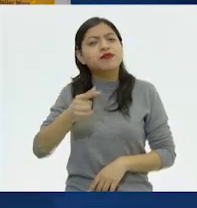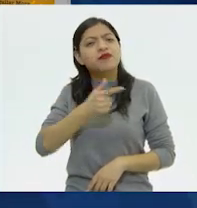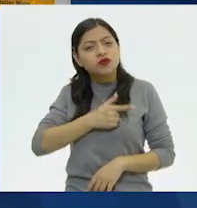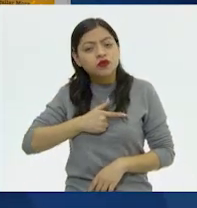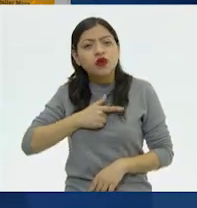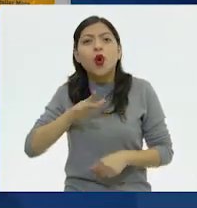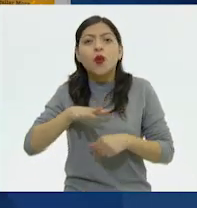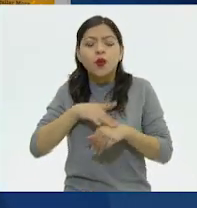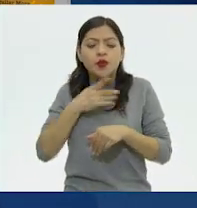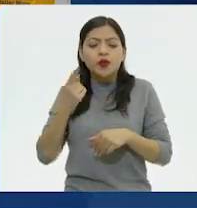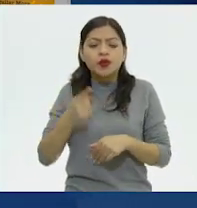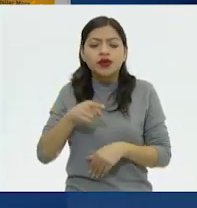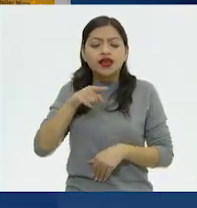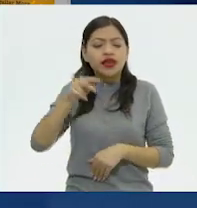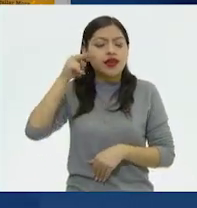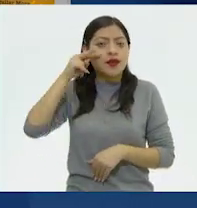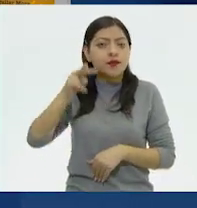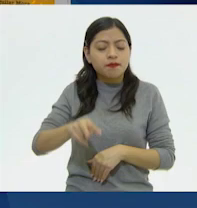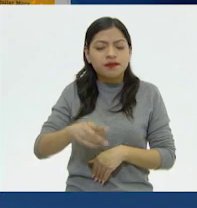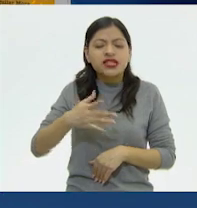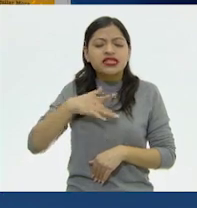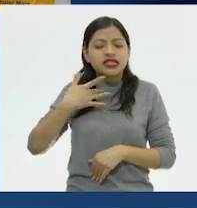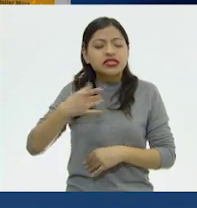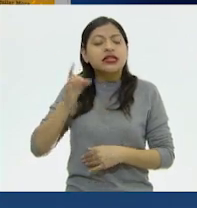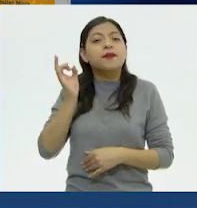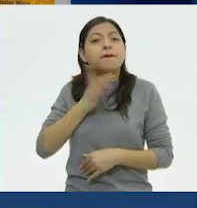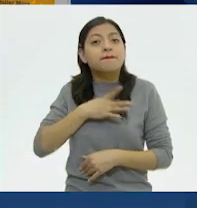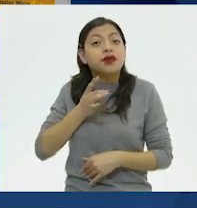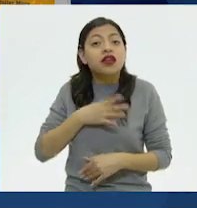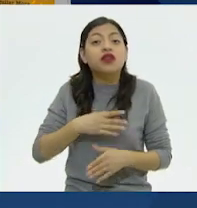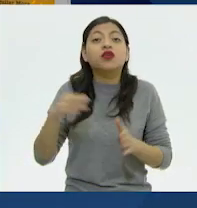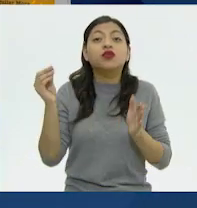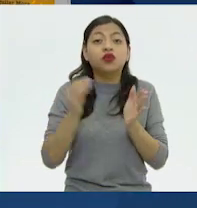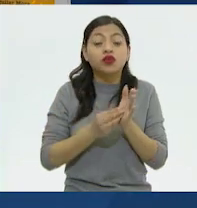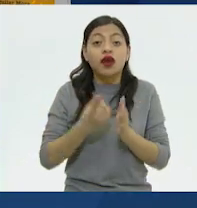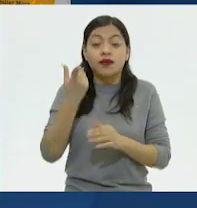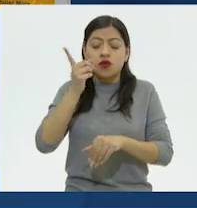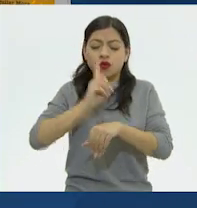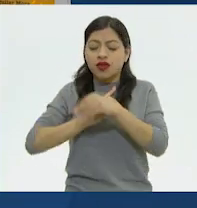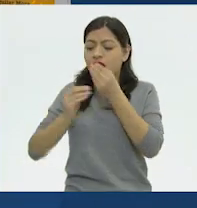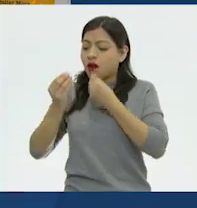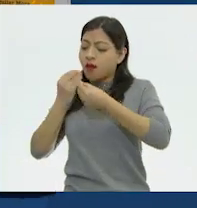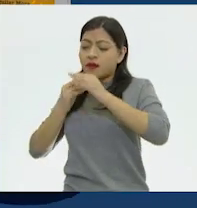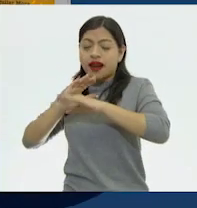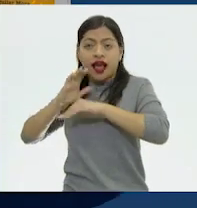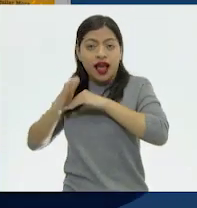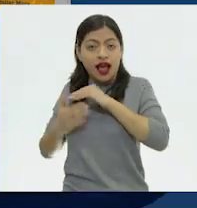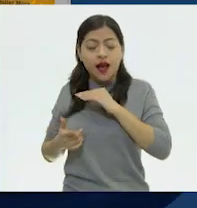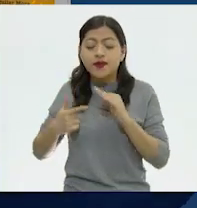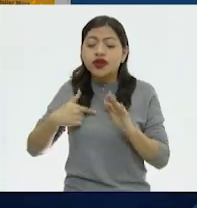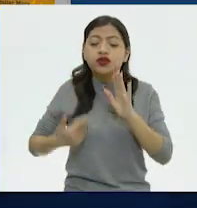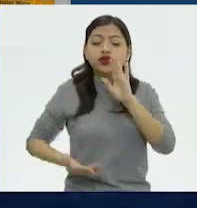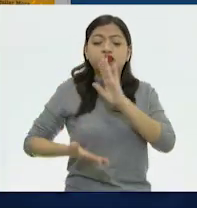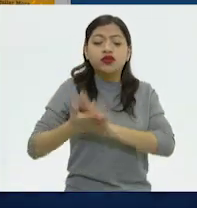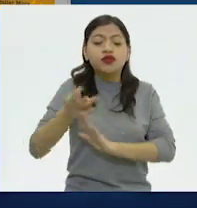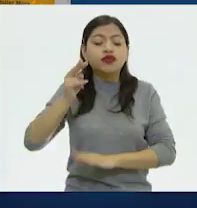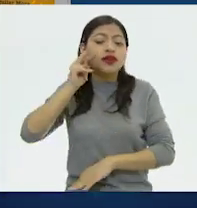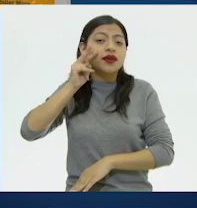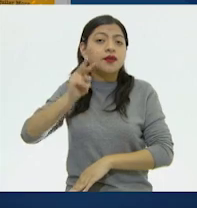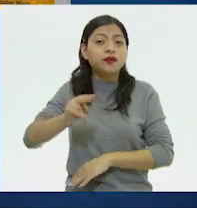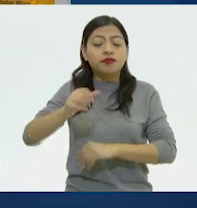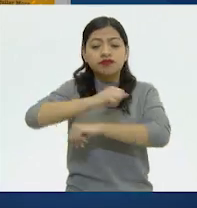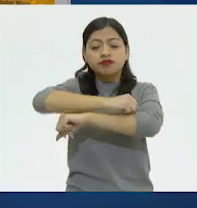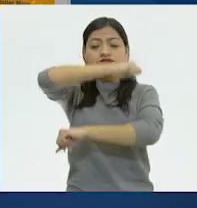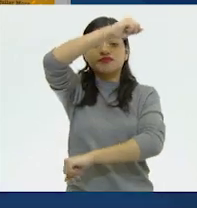parecía que tenía mucho miedo. Un día, después de comer, Me fui corriendo para contemplarlo desde